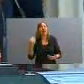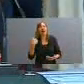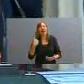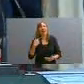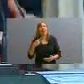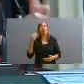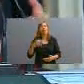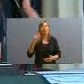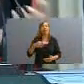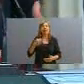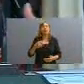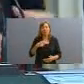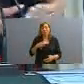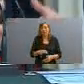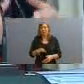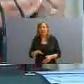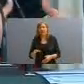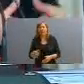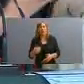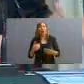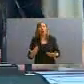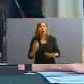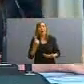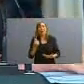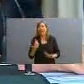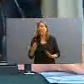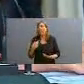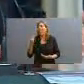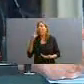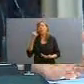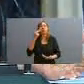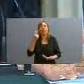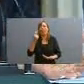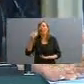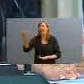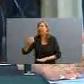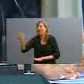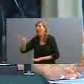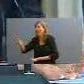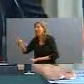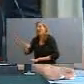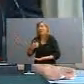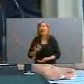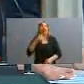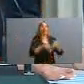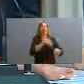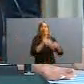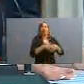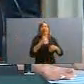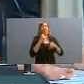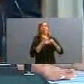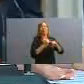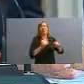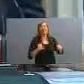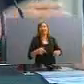ha dejado de condicionar a los partidos políticos a tener que obtener grandes sumas de dinero para hacer frente a una elección por el tema de